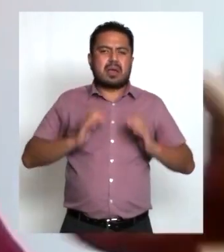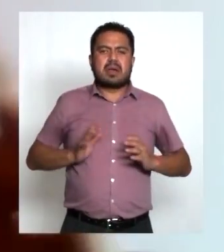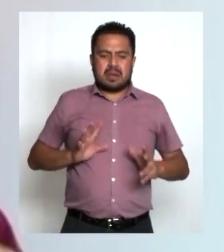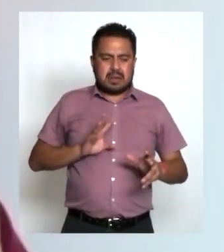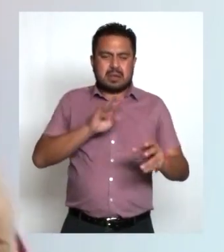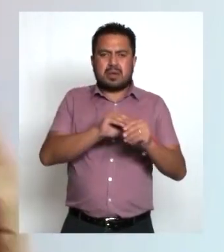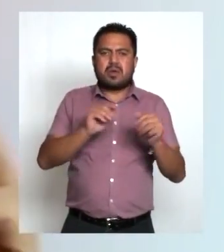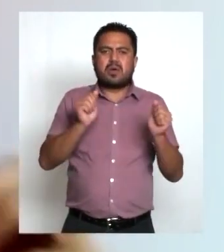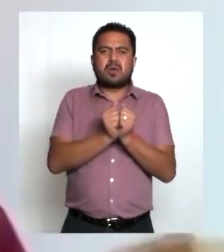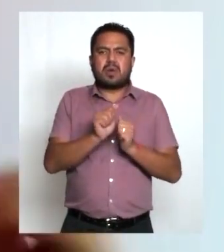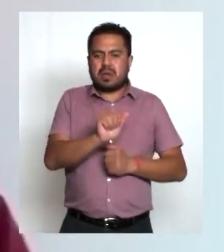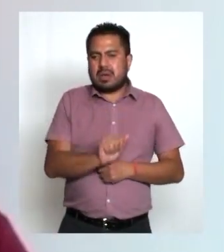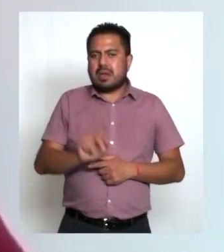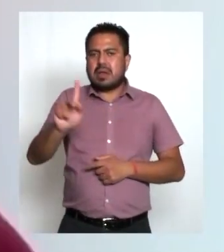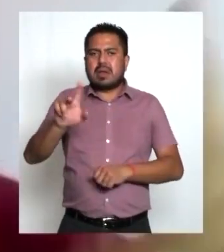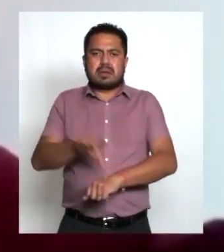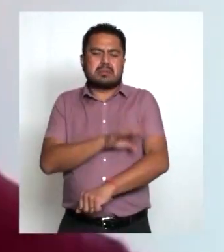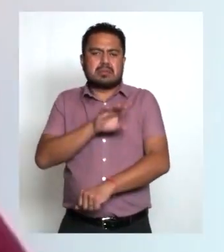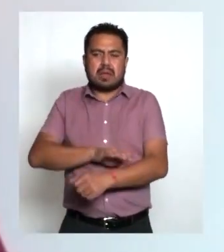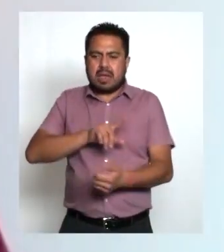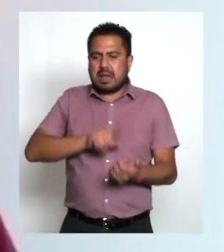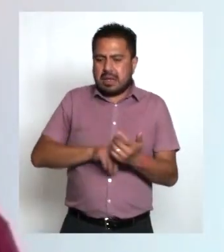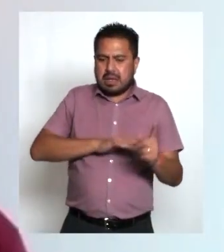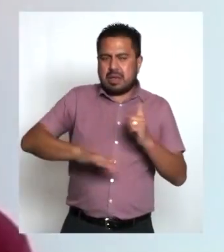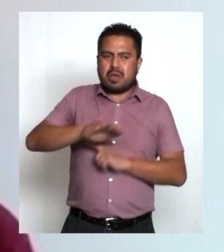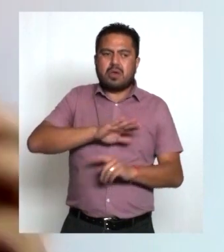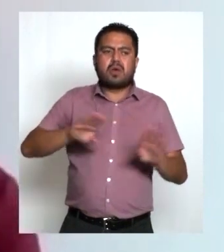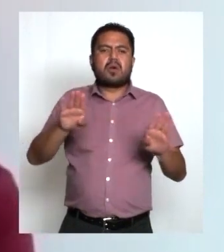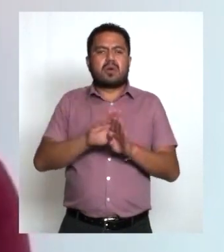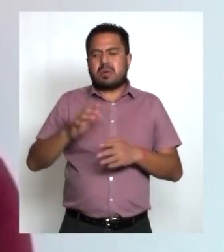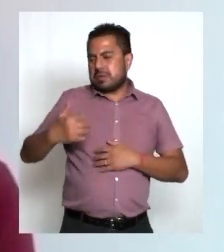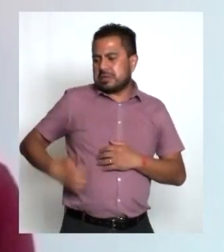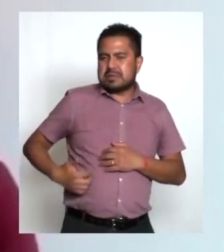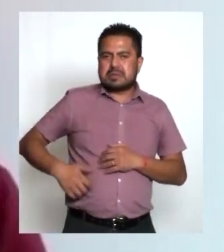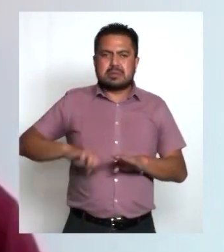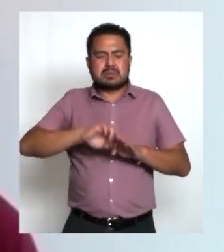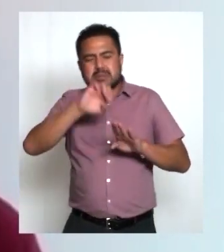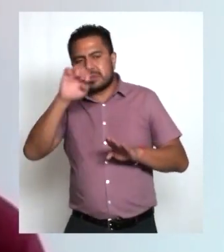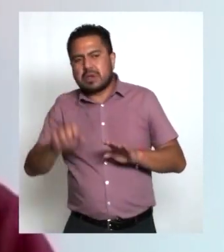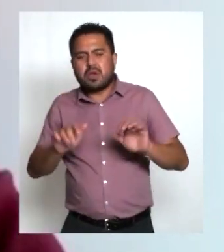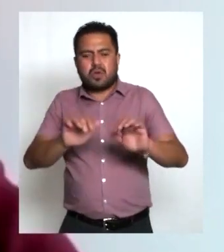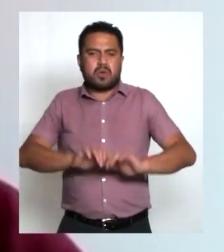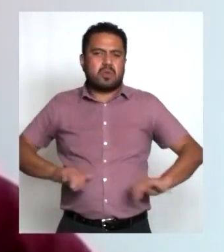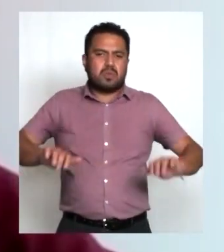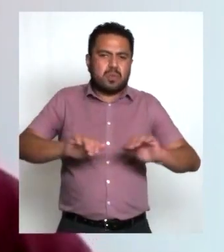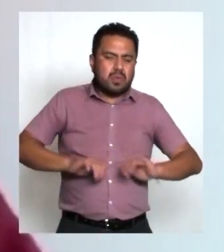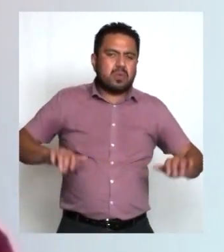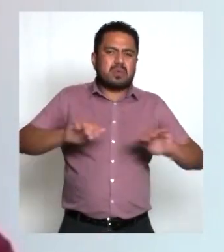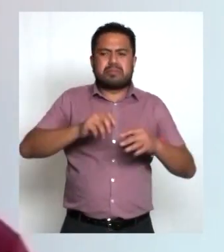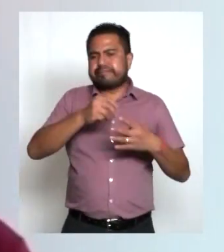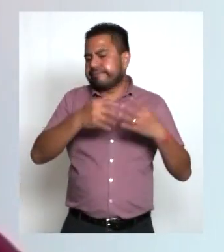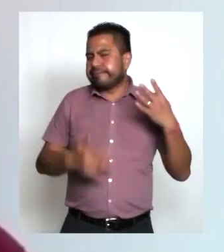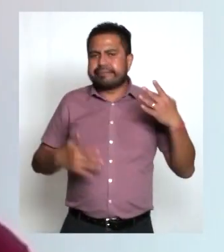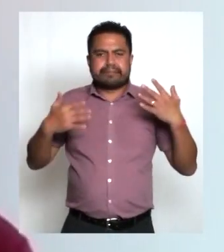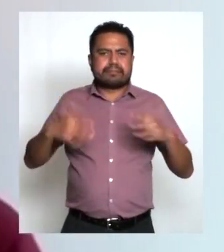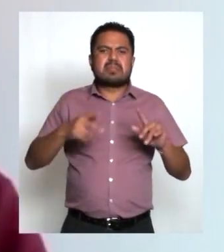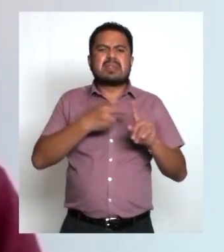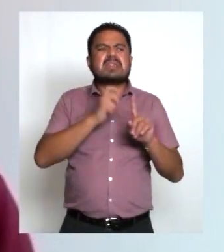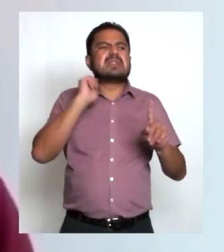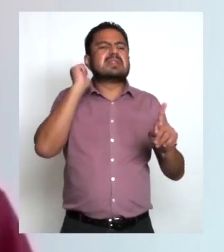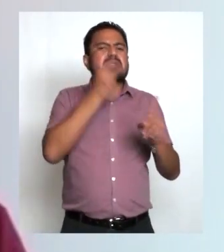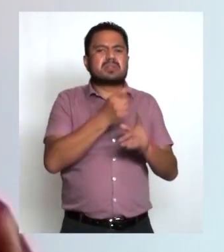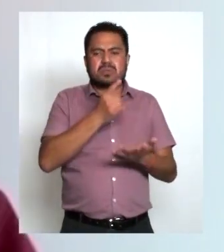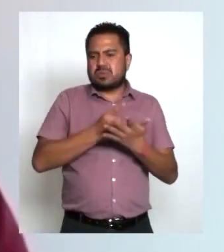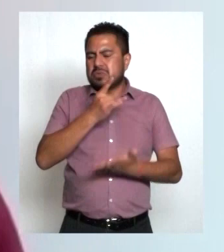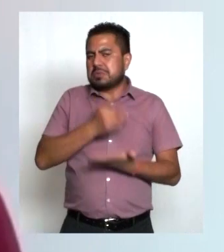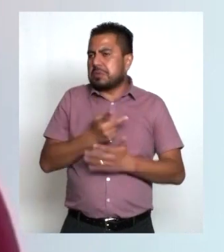físicos involucrados en los dispositivos electrónicos que tenemos alrededor del día, como por ejemplo el celular, la computadora, etc. ¿Esto